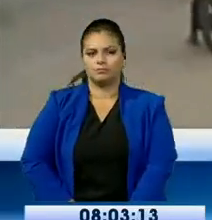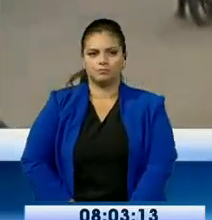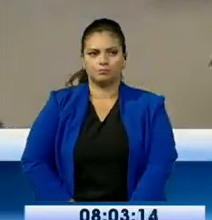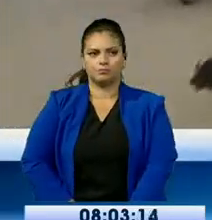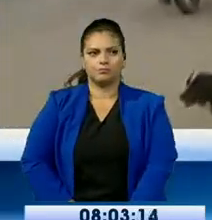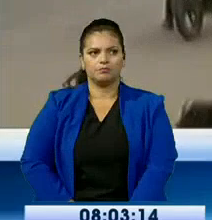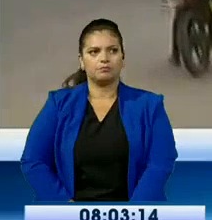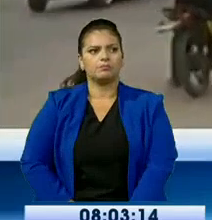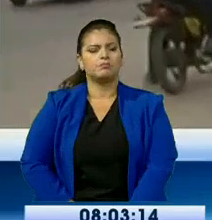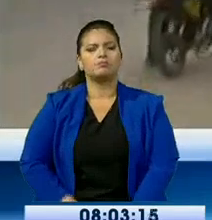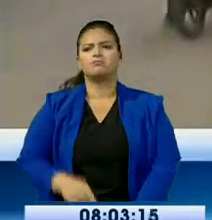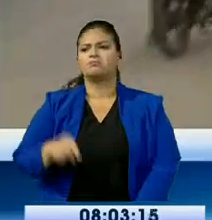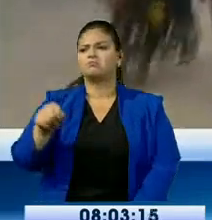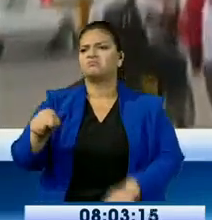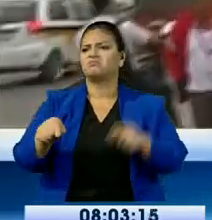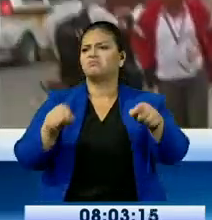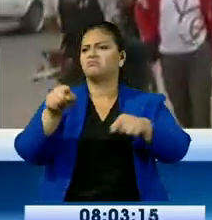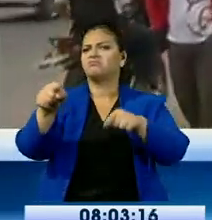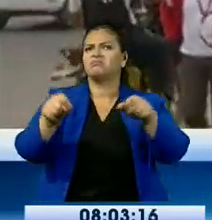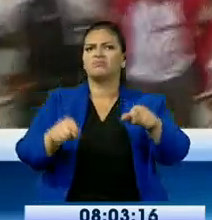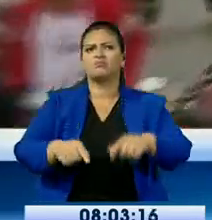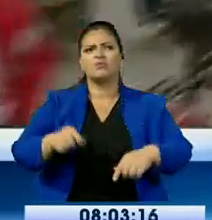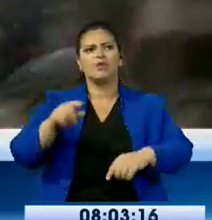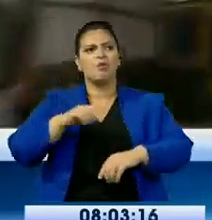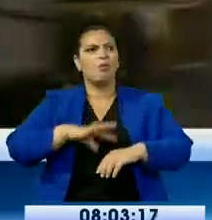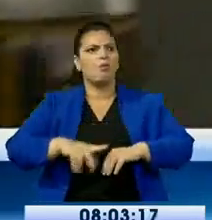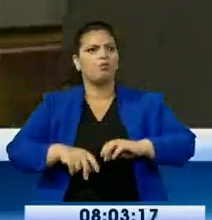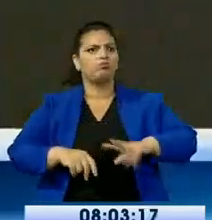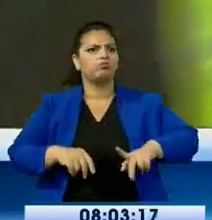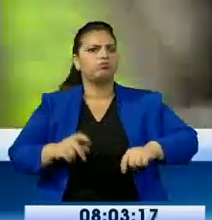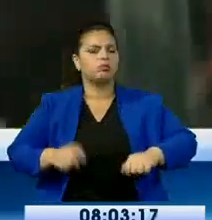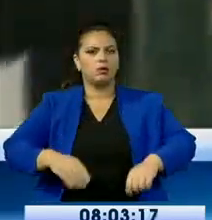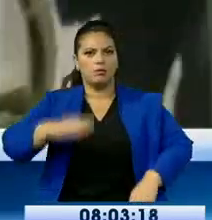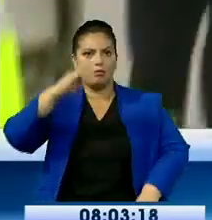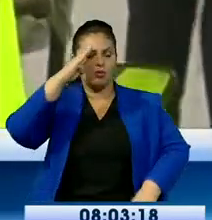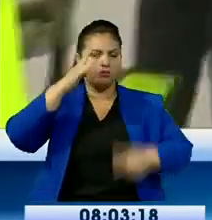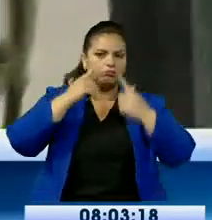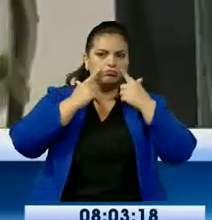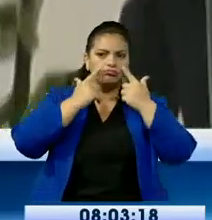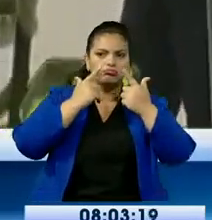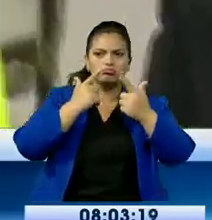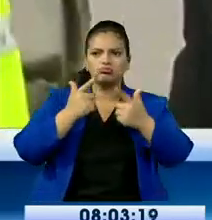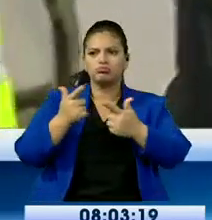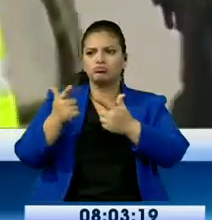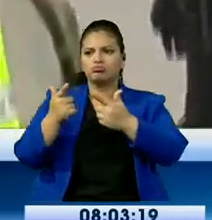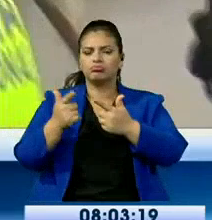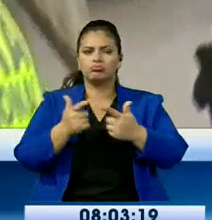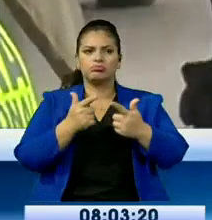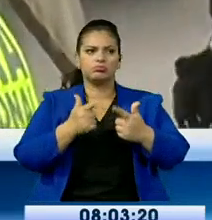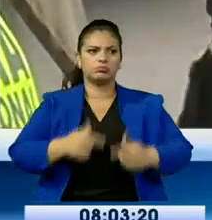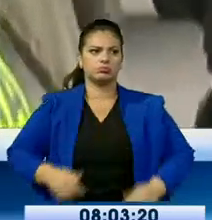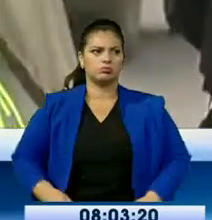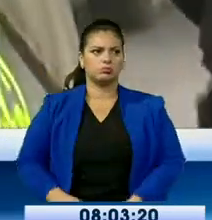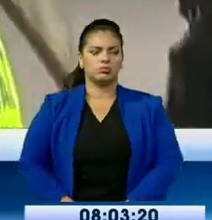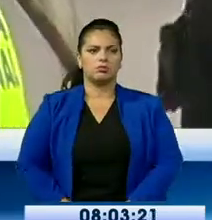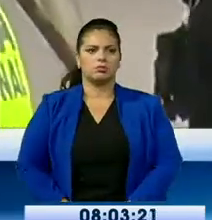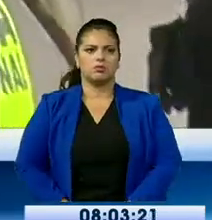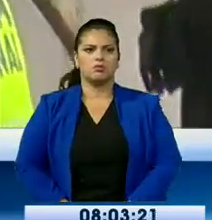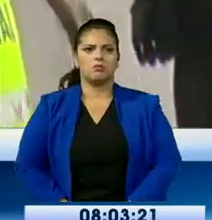Guayaquil. Está bien, esto se debe hacer en horas también de, o sea, como operativo sorpresa